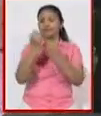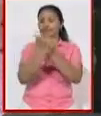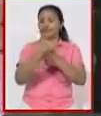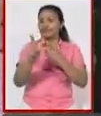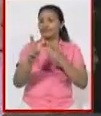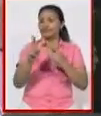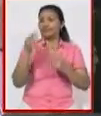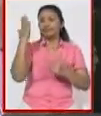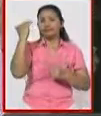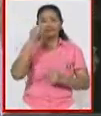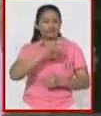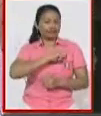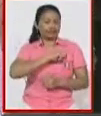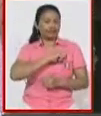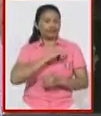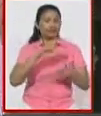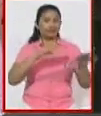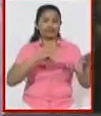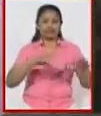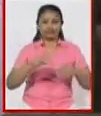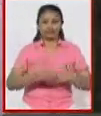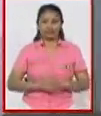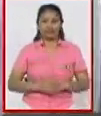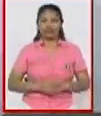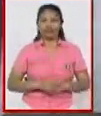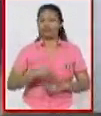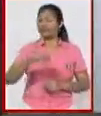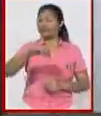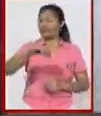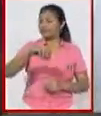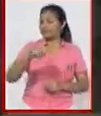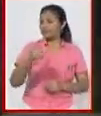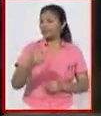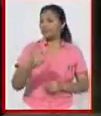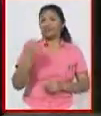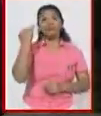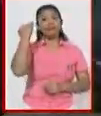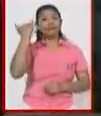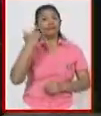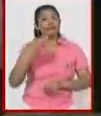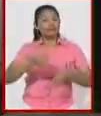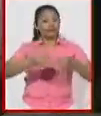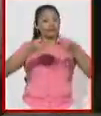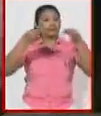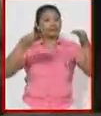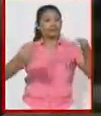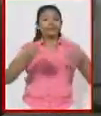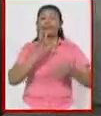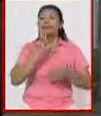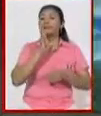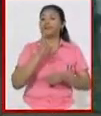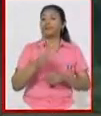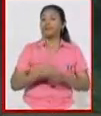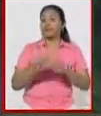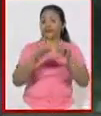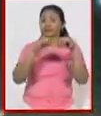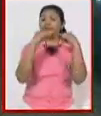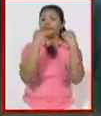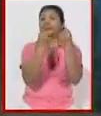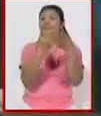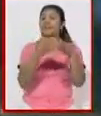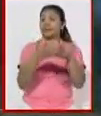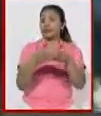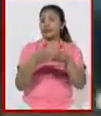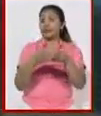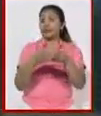libertad ni la carta para que la policía actúe como hoy está actuando. Por el otro lado de la moneda, el oficialismo parlamentario indicó de que estos grupos que